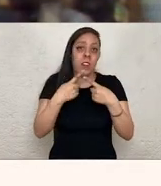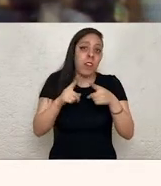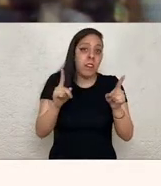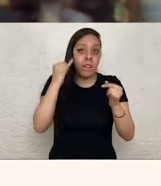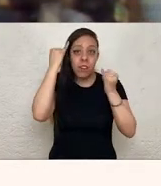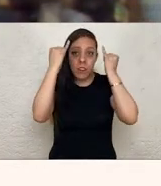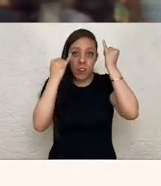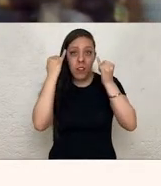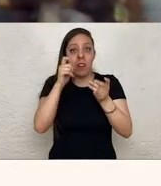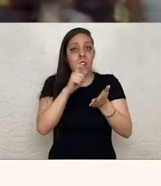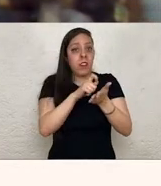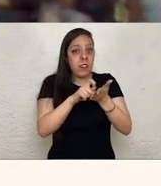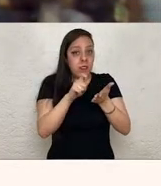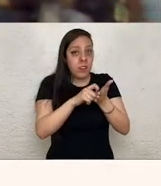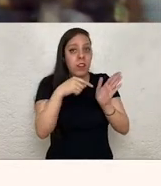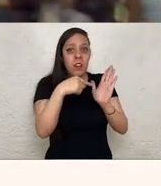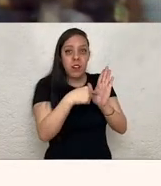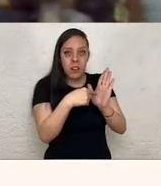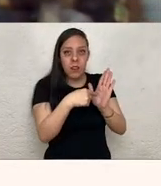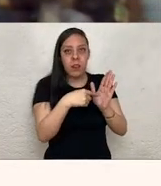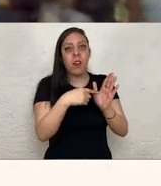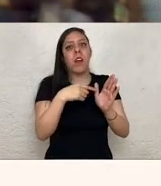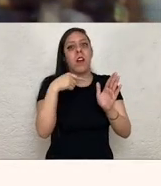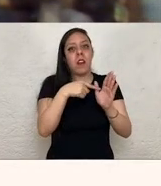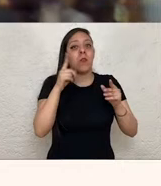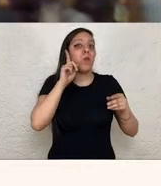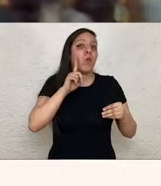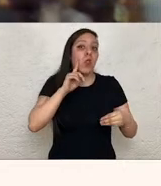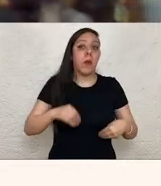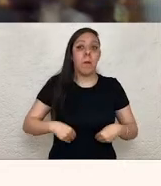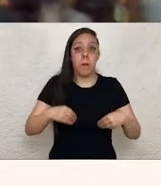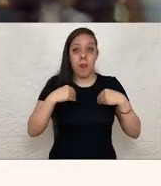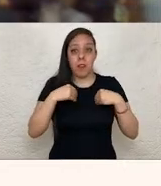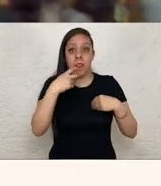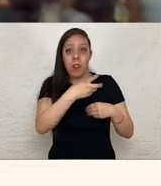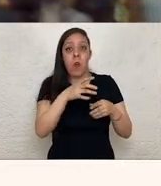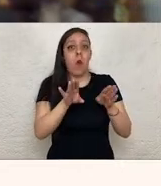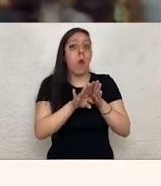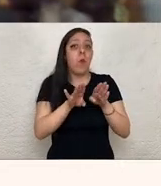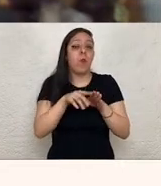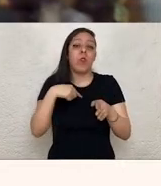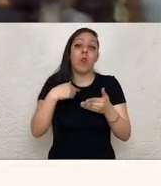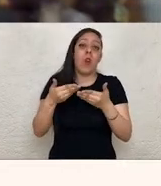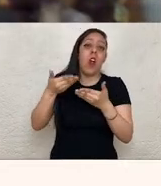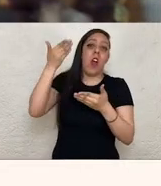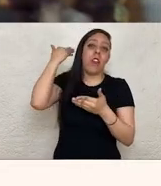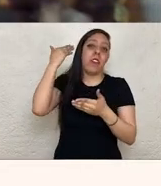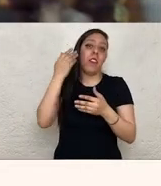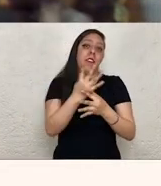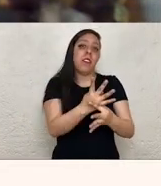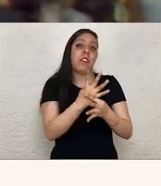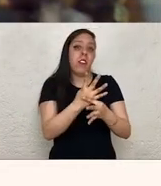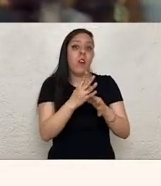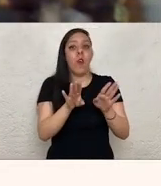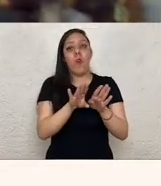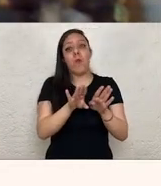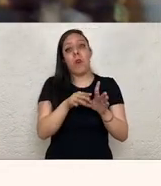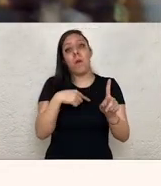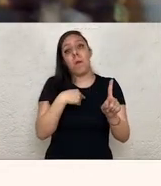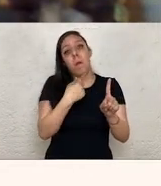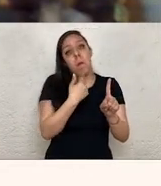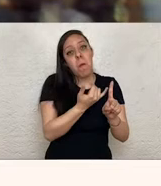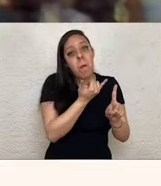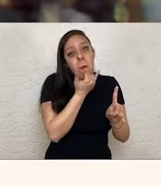imaginar de nuevo la vida de Malintzin no es, como yo decía, un